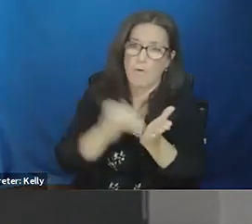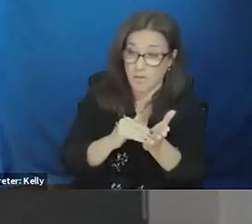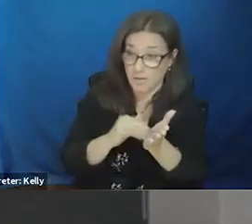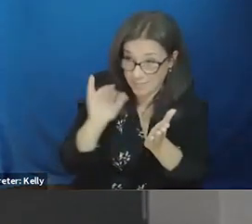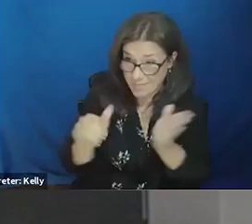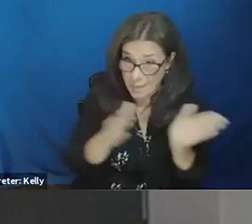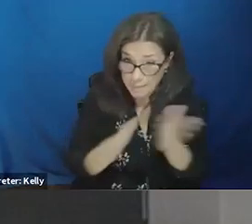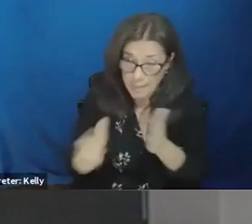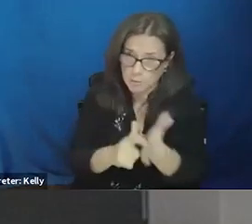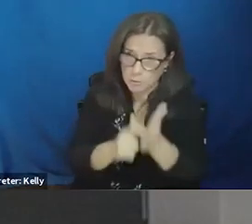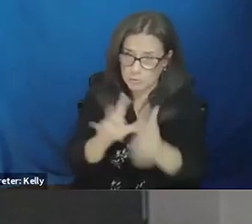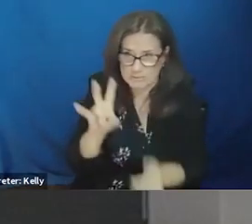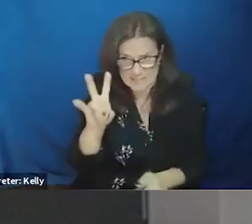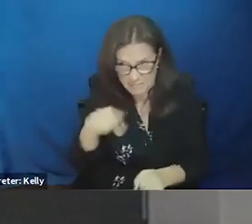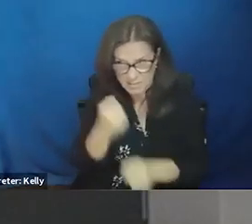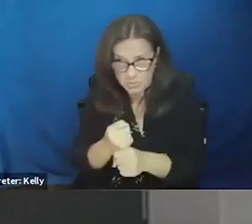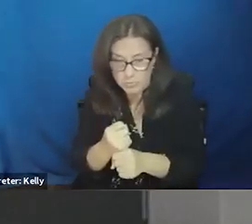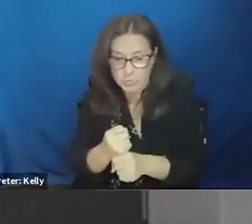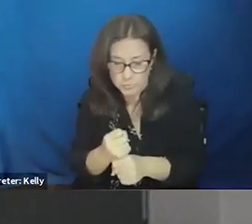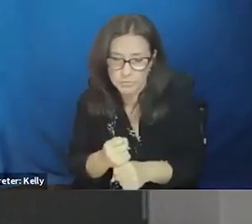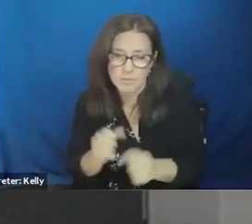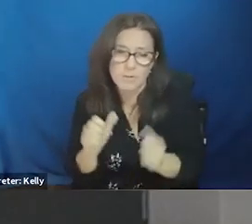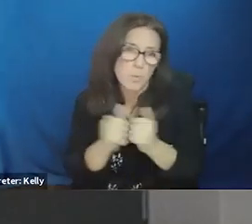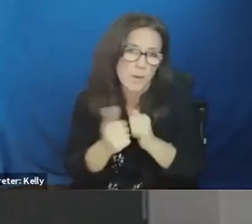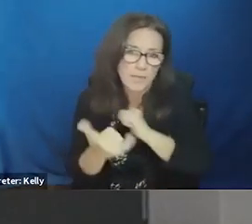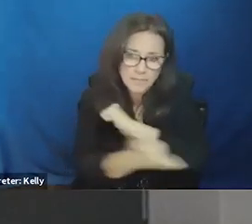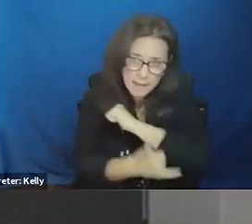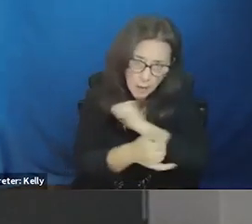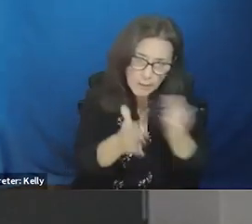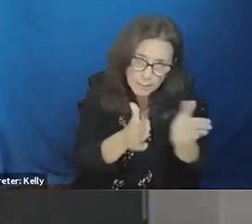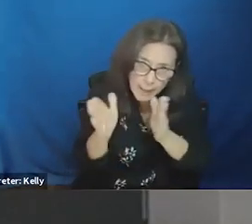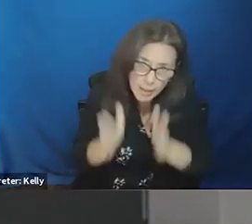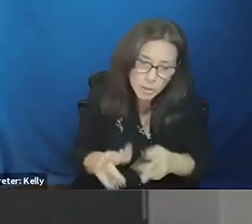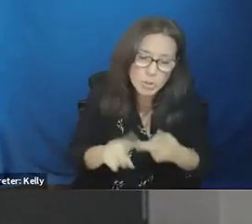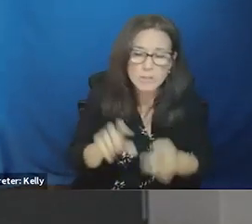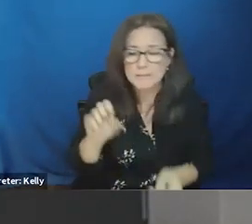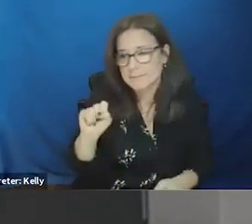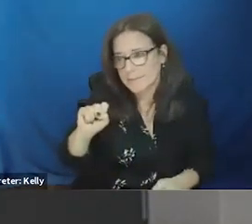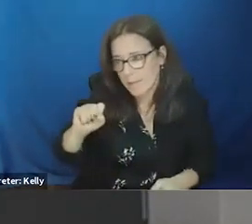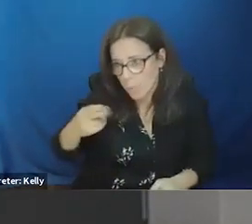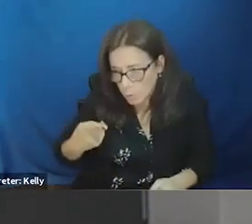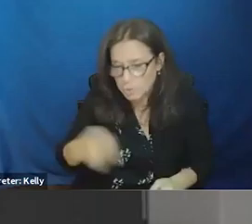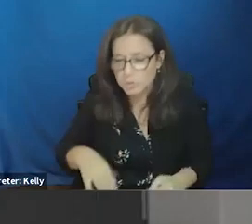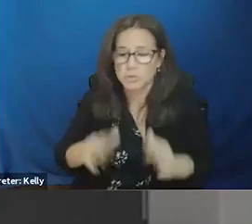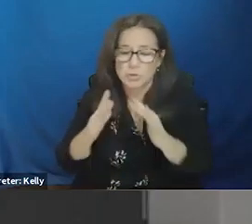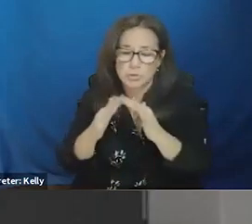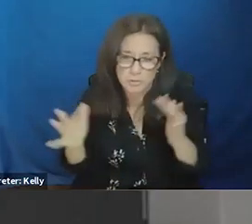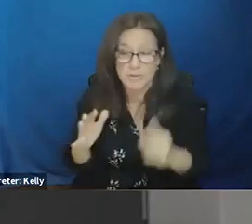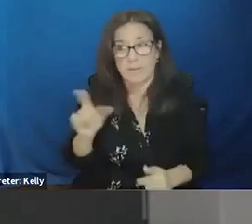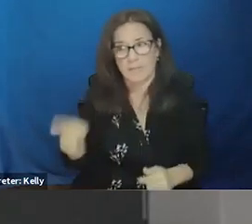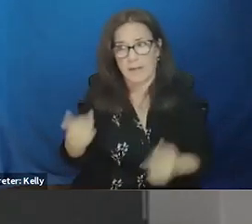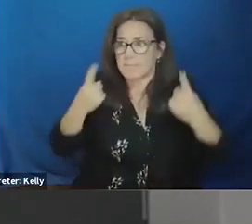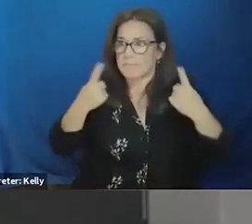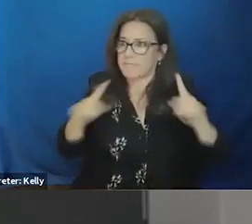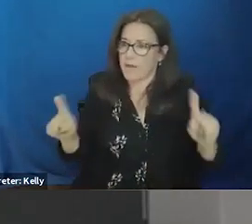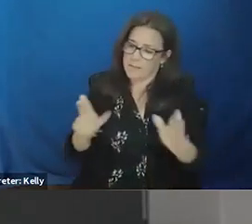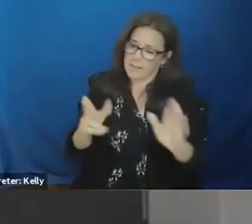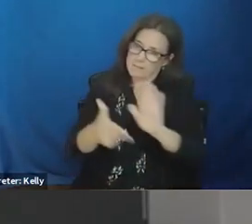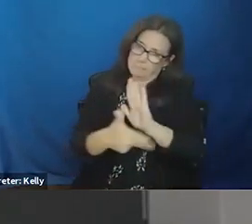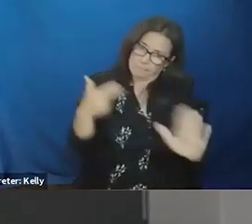y la persona que estuvo a cargo de eso reanudó ese plan y toma unos cuantos años con los